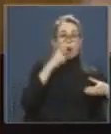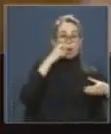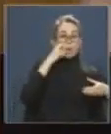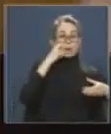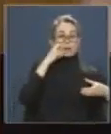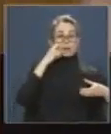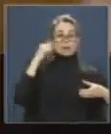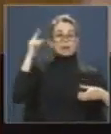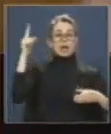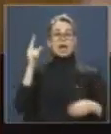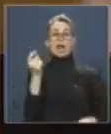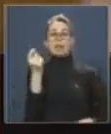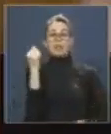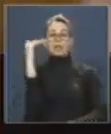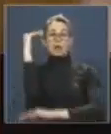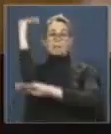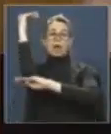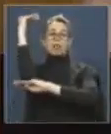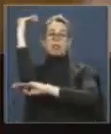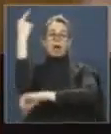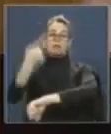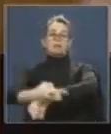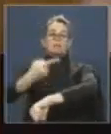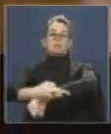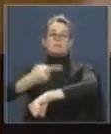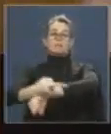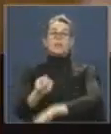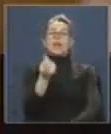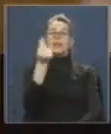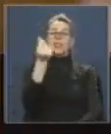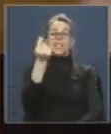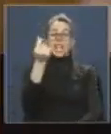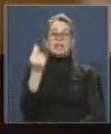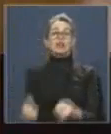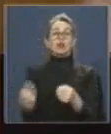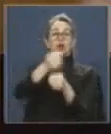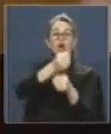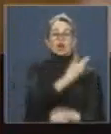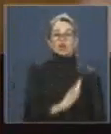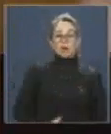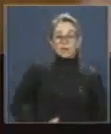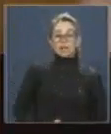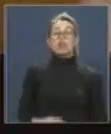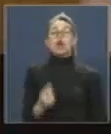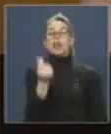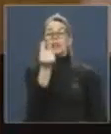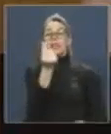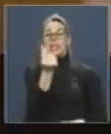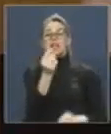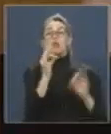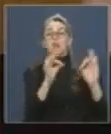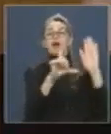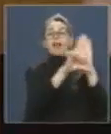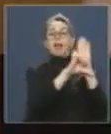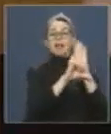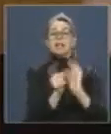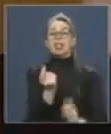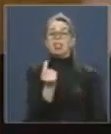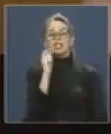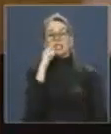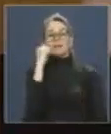tiranía del dinero el dinero y díaz gobierno el dinero es ley el dinero es